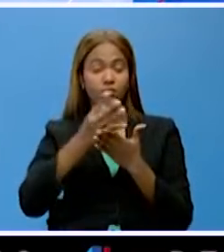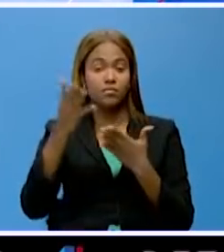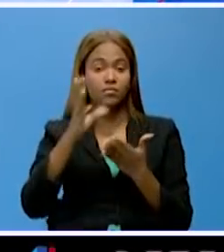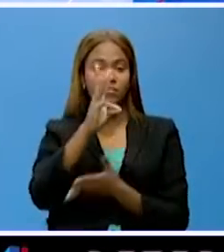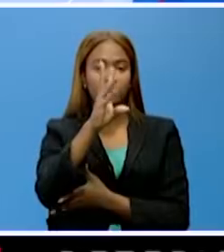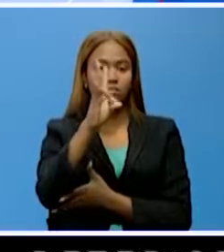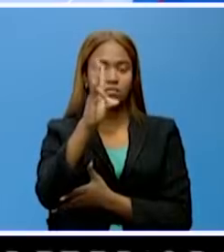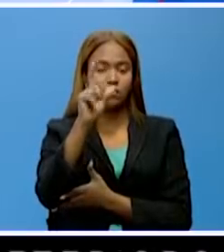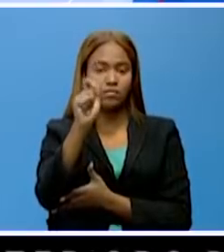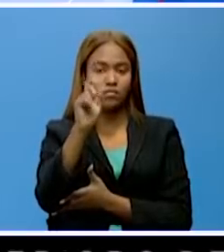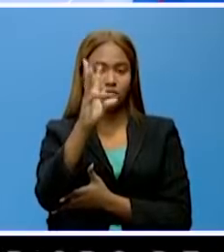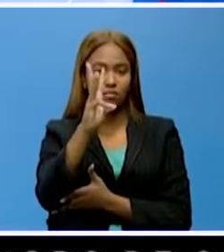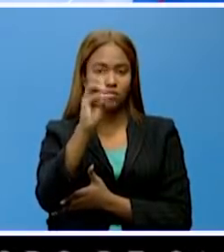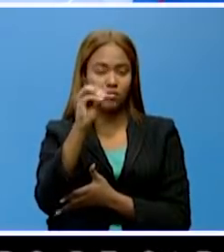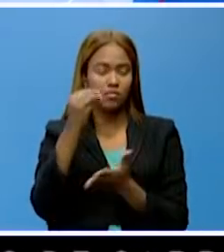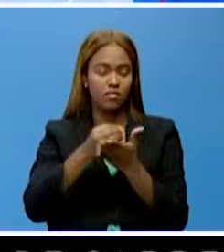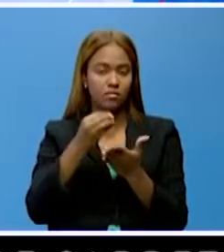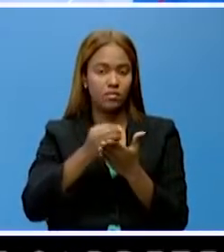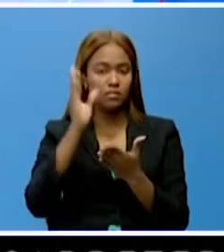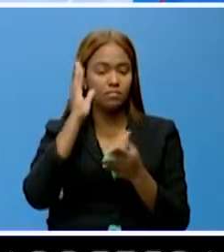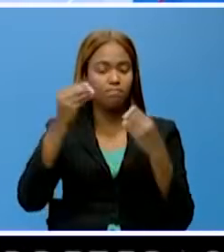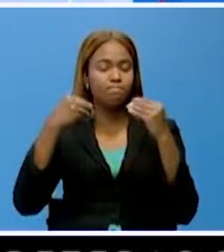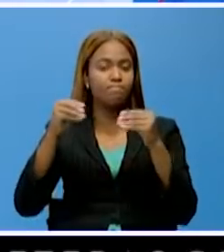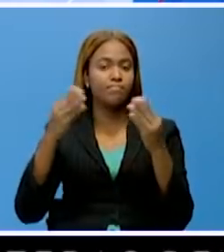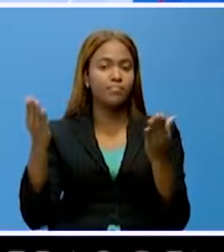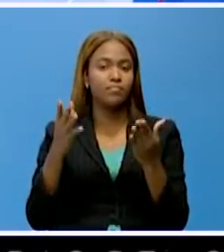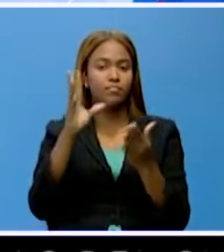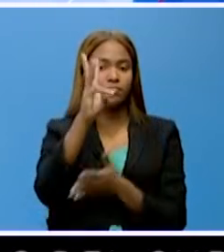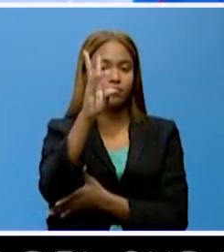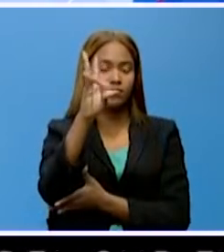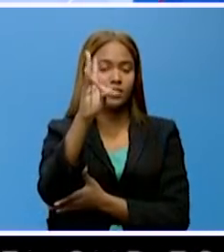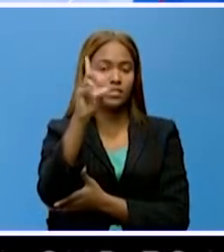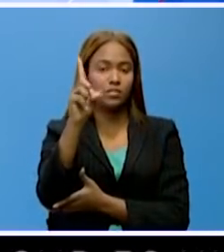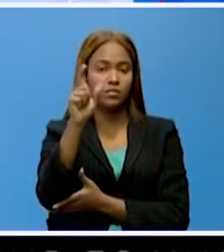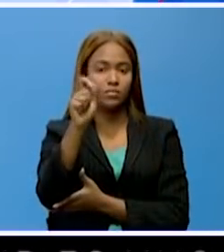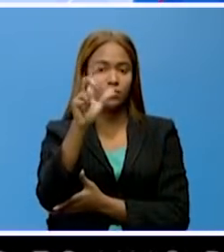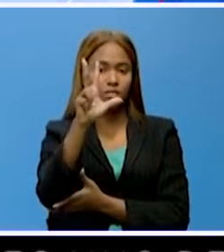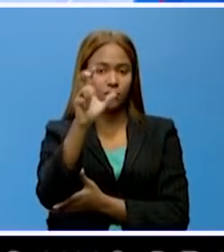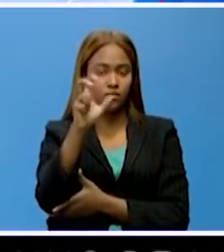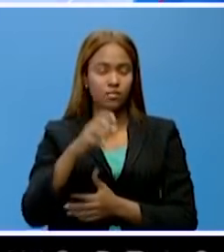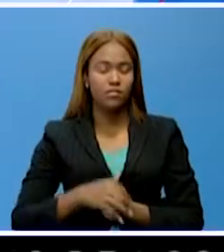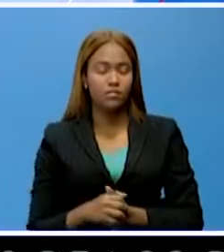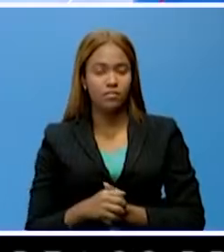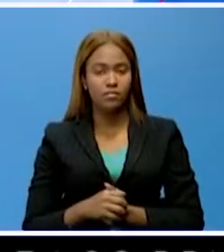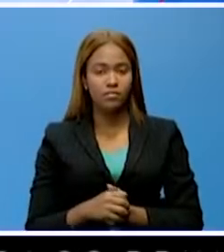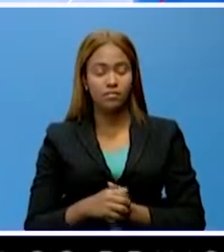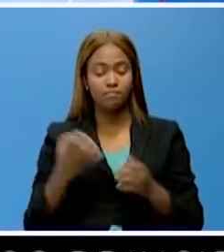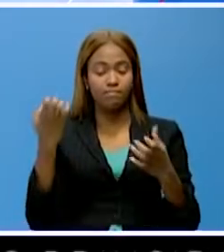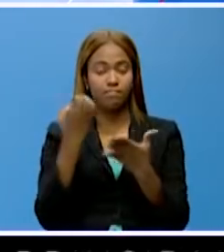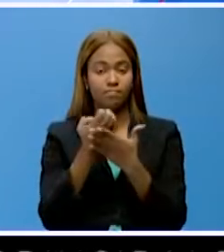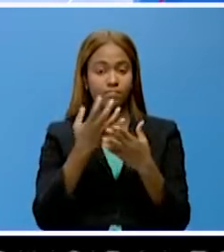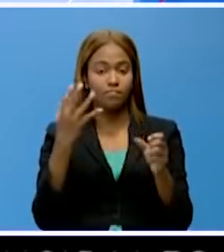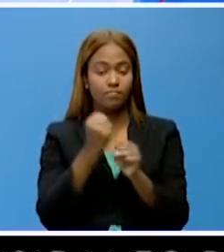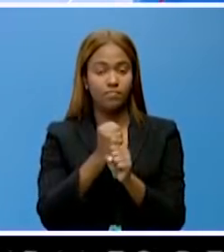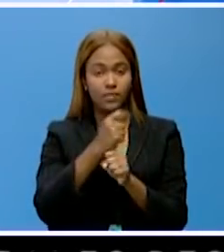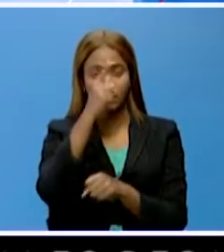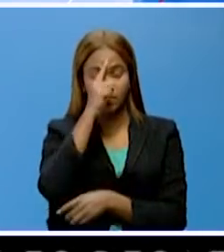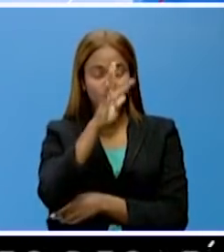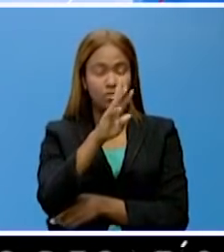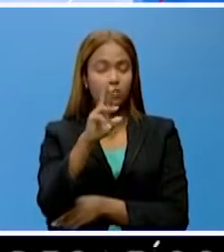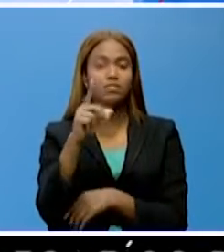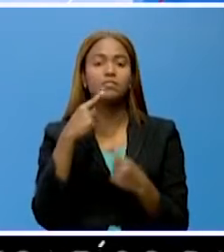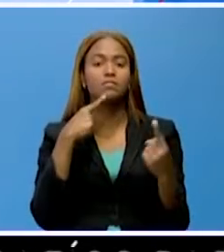a 67.60 pesos y se venderá a 71.30 pesos. En las económicas,